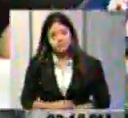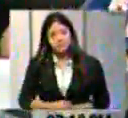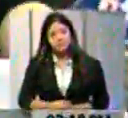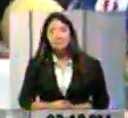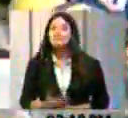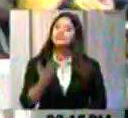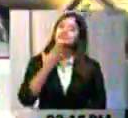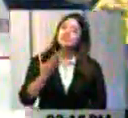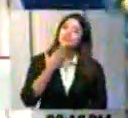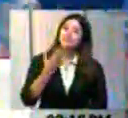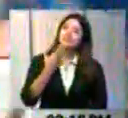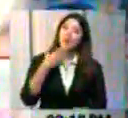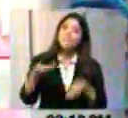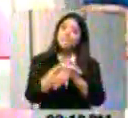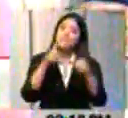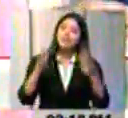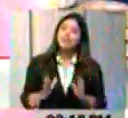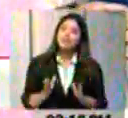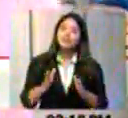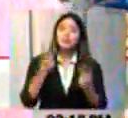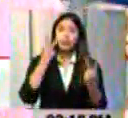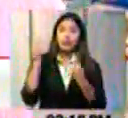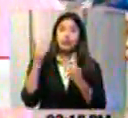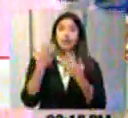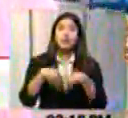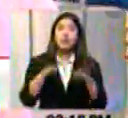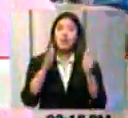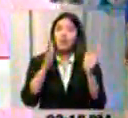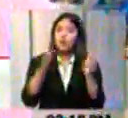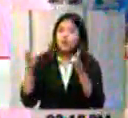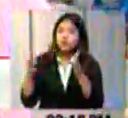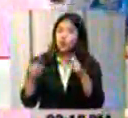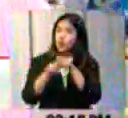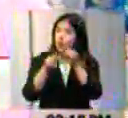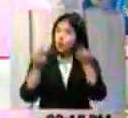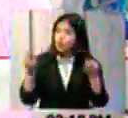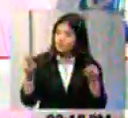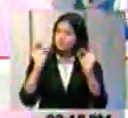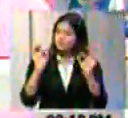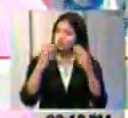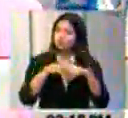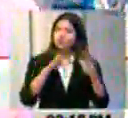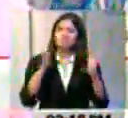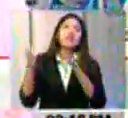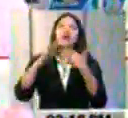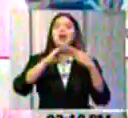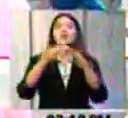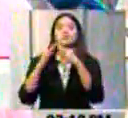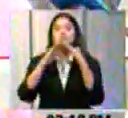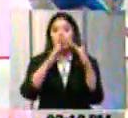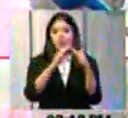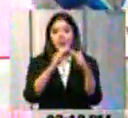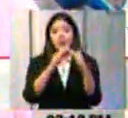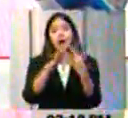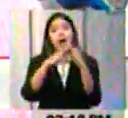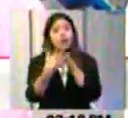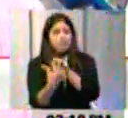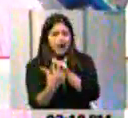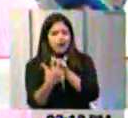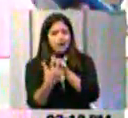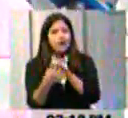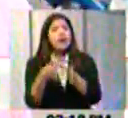damos las gracias al ministro. Dependerá entonces de la organización que usted realice en su comunidad, en su barrio, en